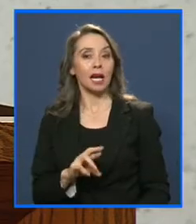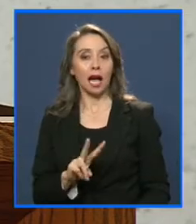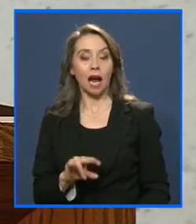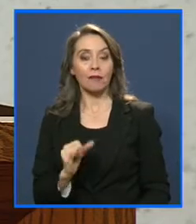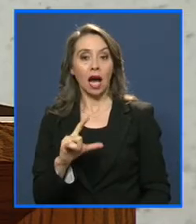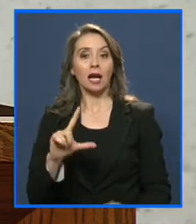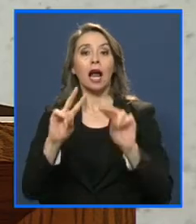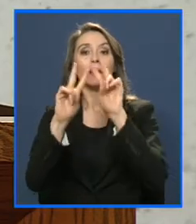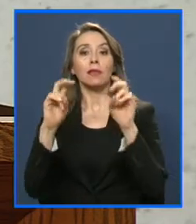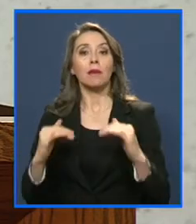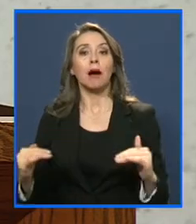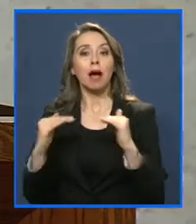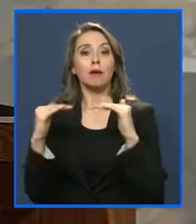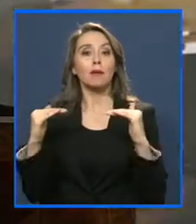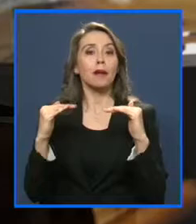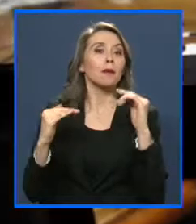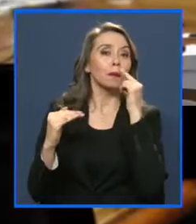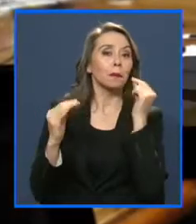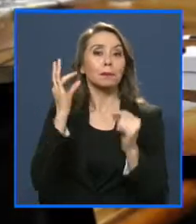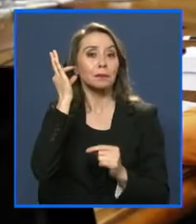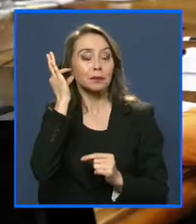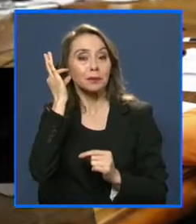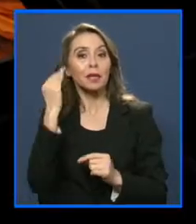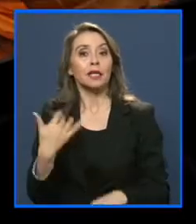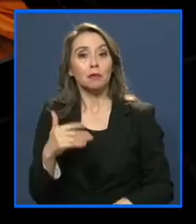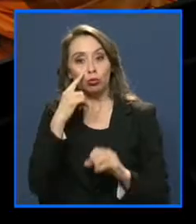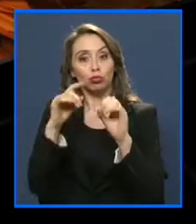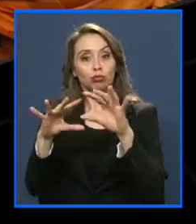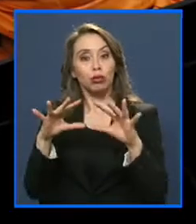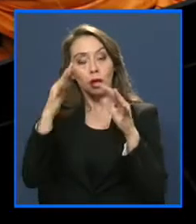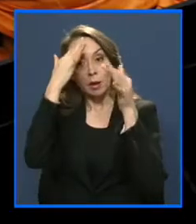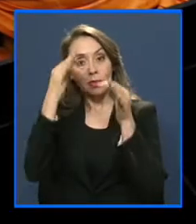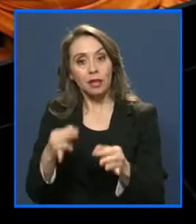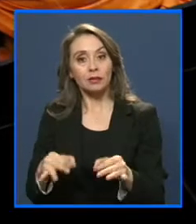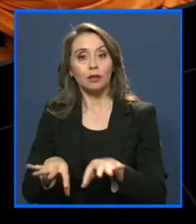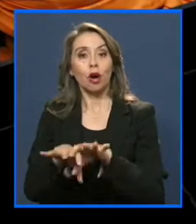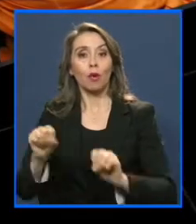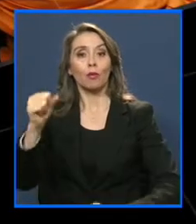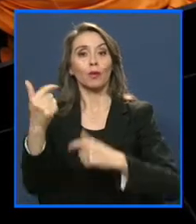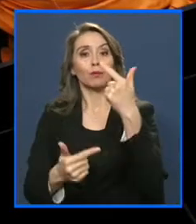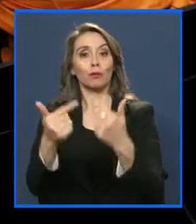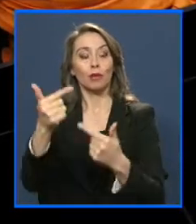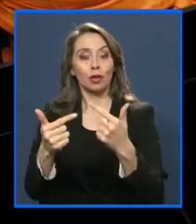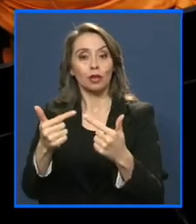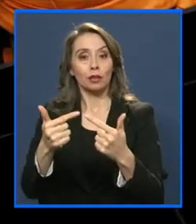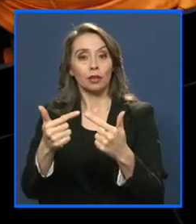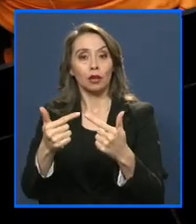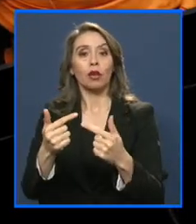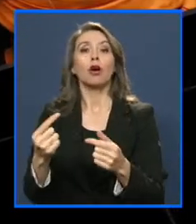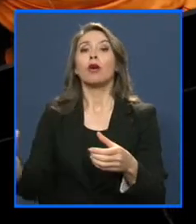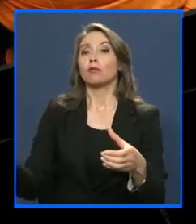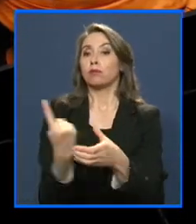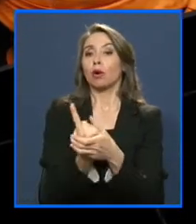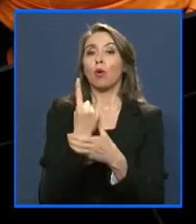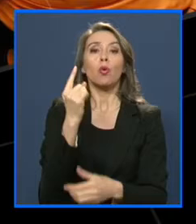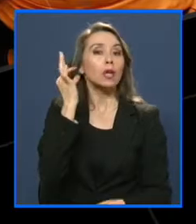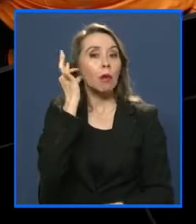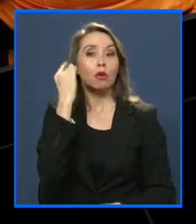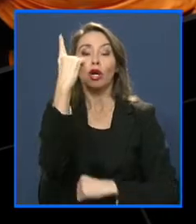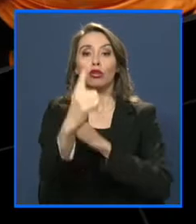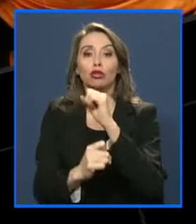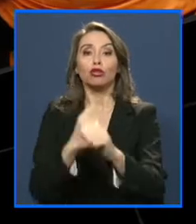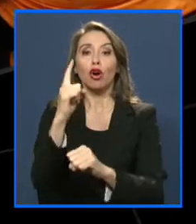en materia de equidad de género importante destacar la decisión y acuerdo político de incorporar una mujer cada año